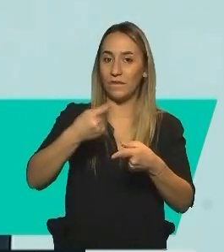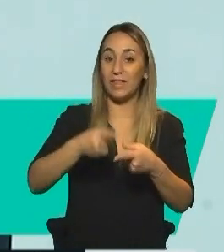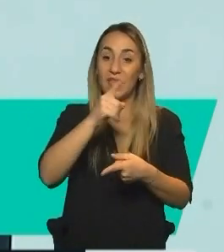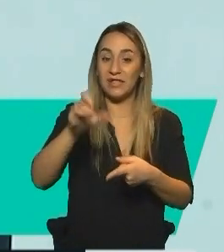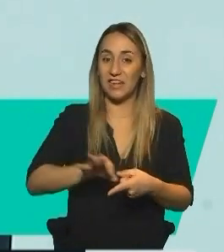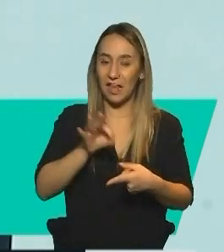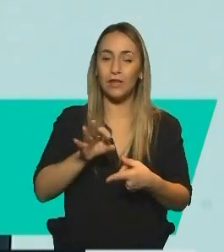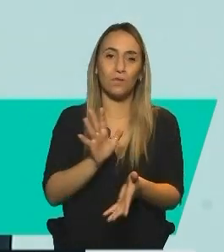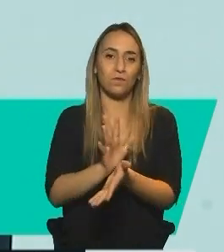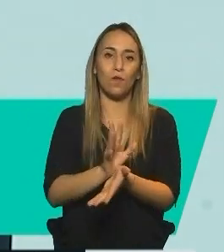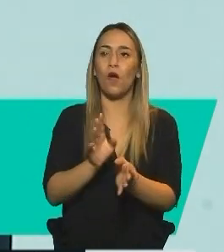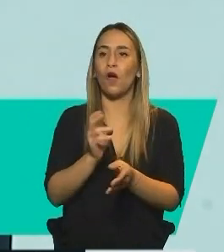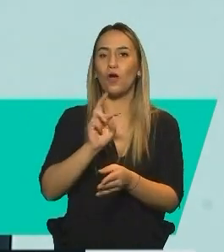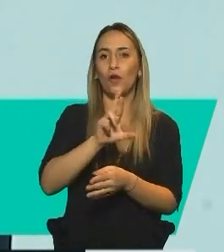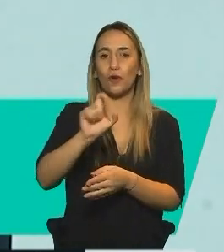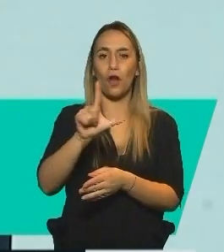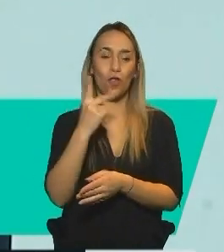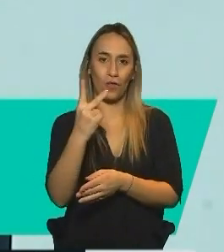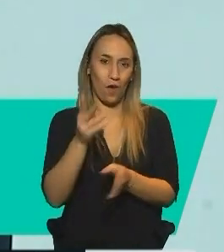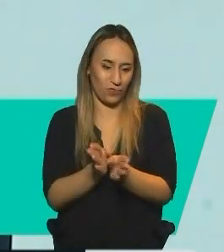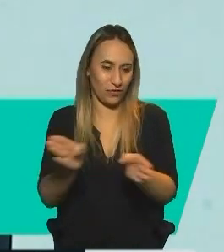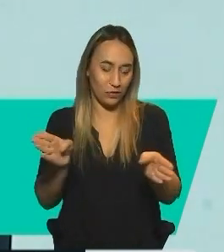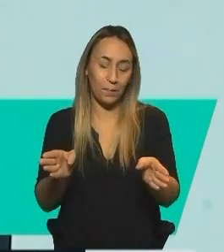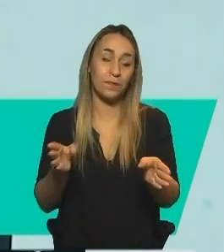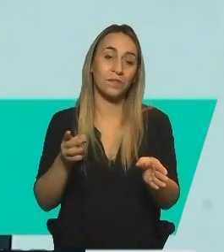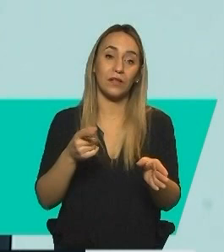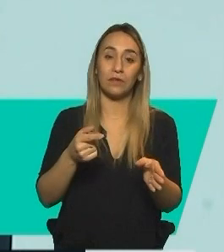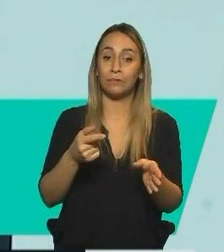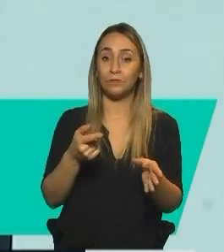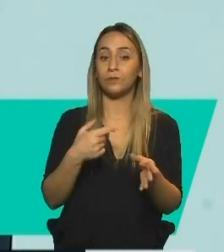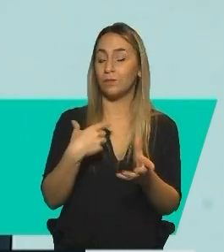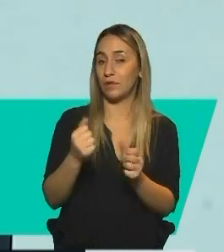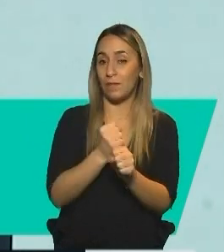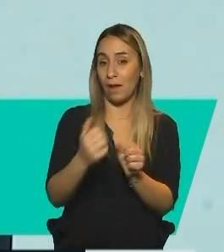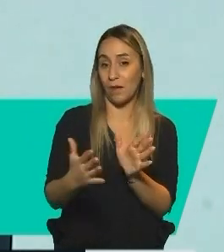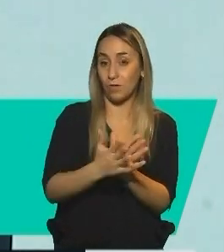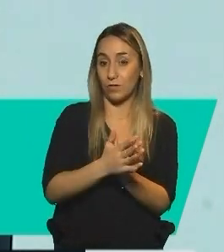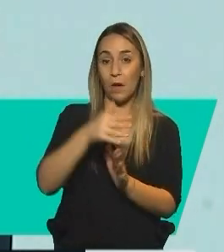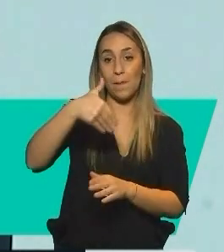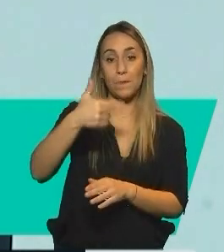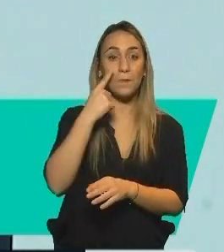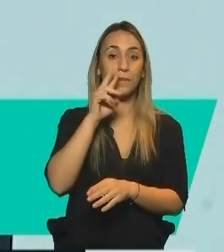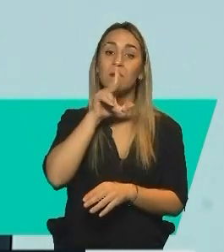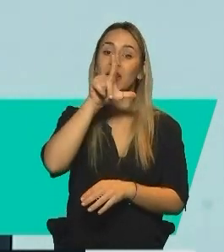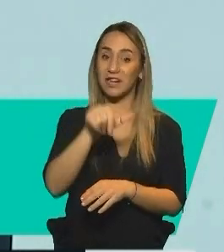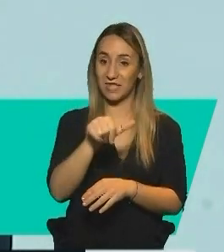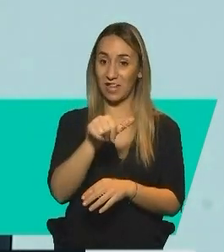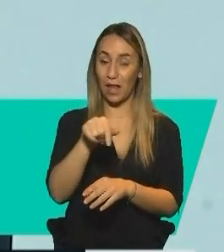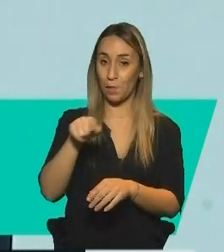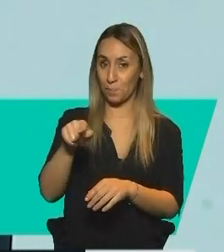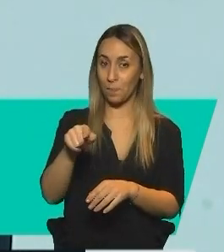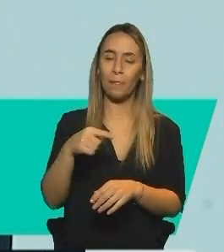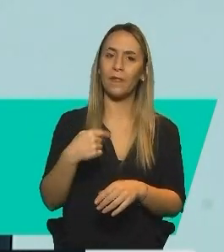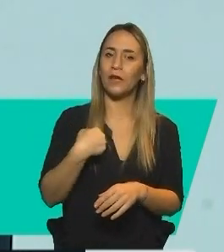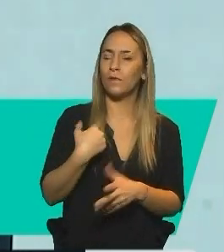era un doble rol que tenía en ese momento. Me asistía en estas tareas Mirta Strier. Y nuestra rutina